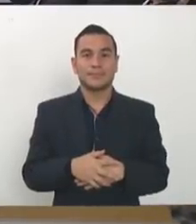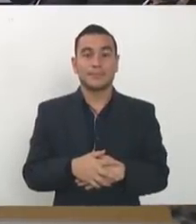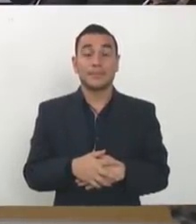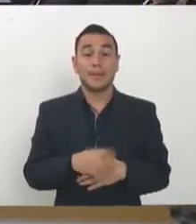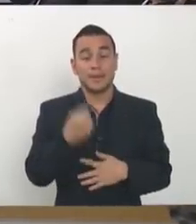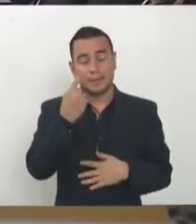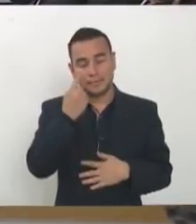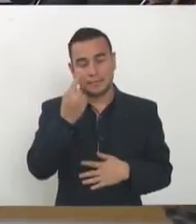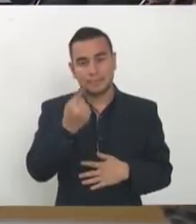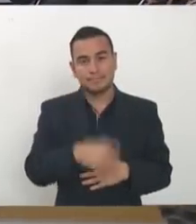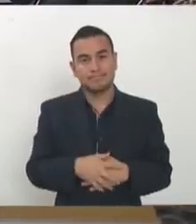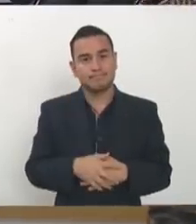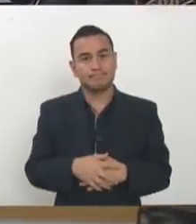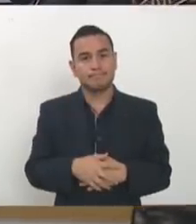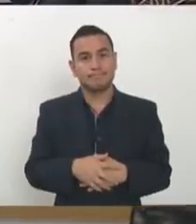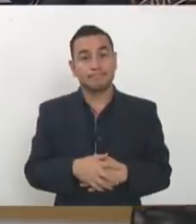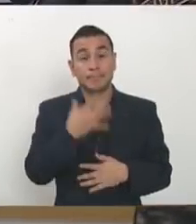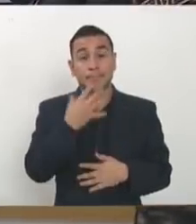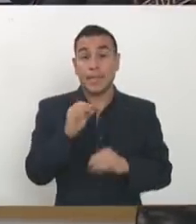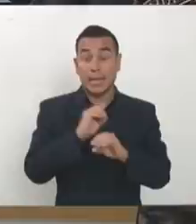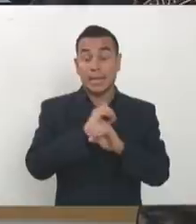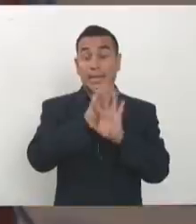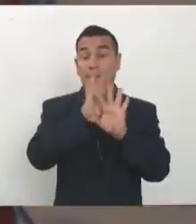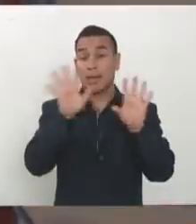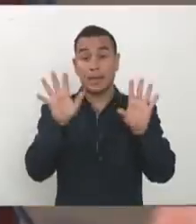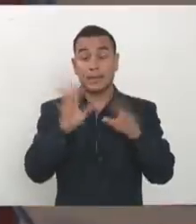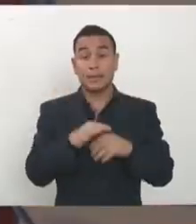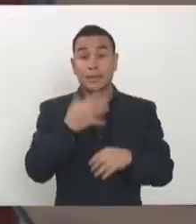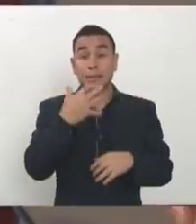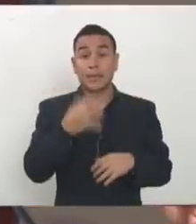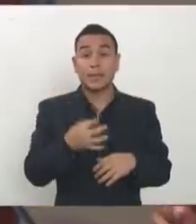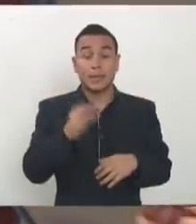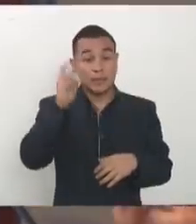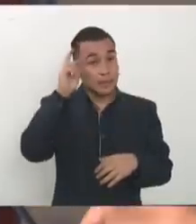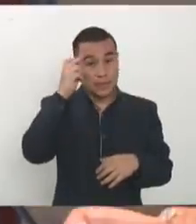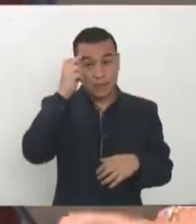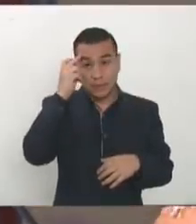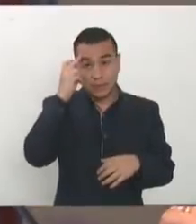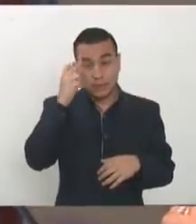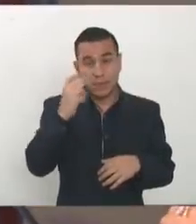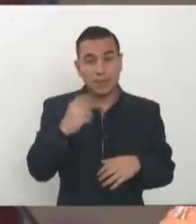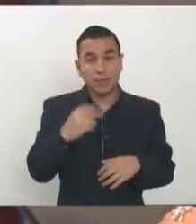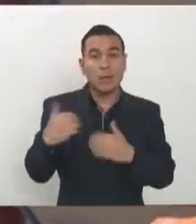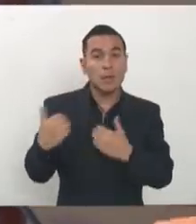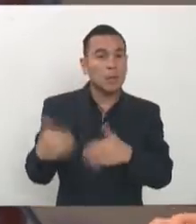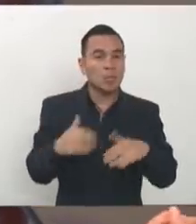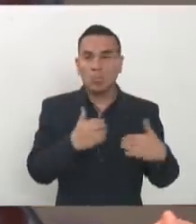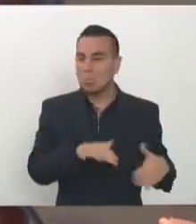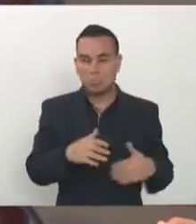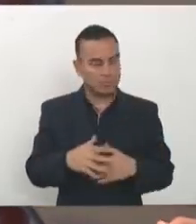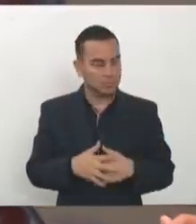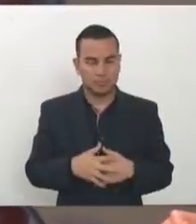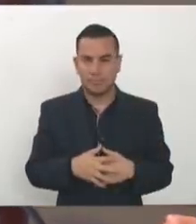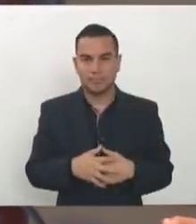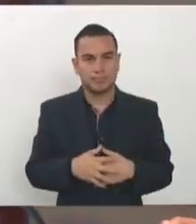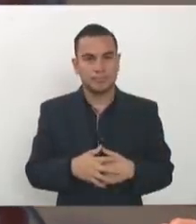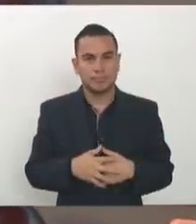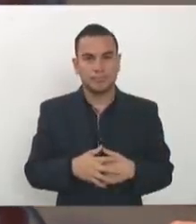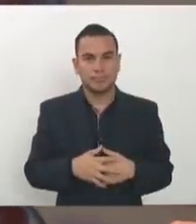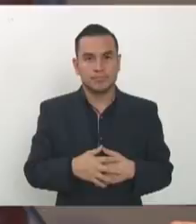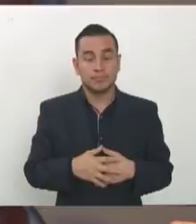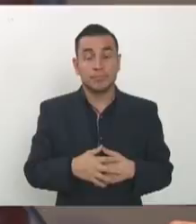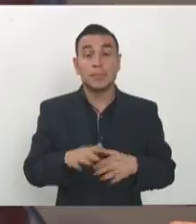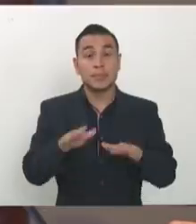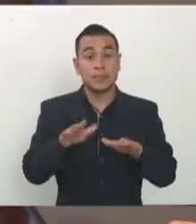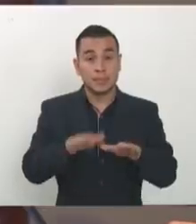bien creo que está claro que no es un juego y que no debemos tomarlo como juego y